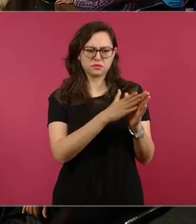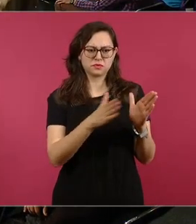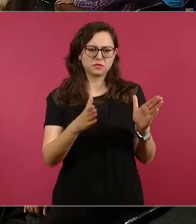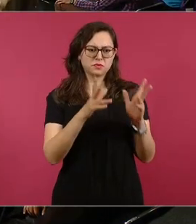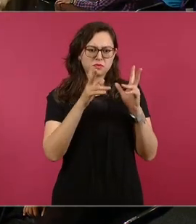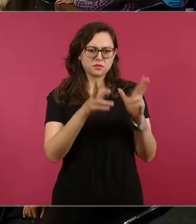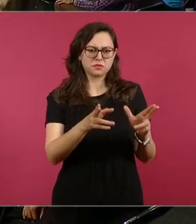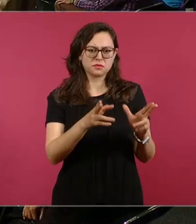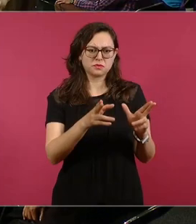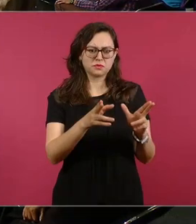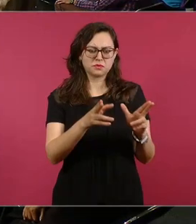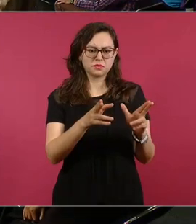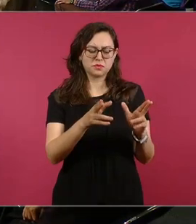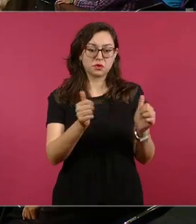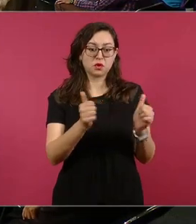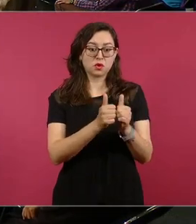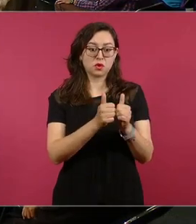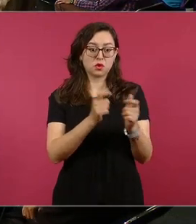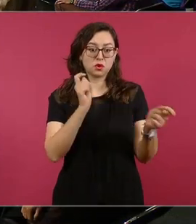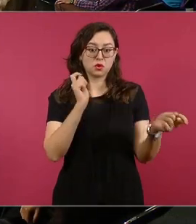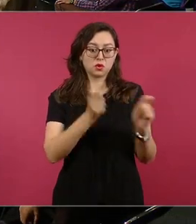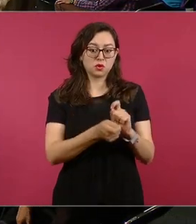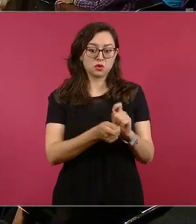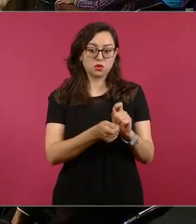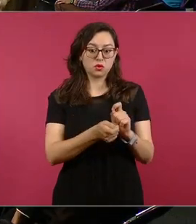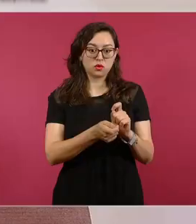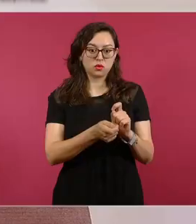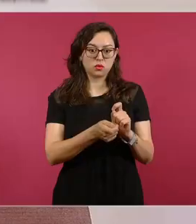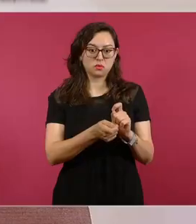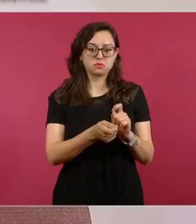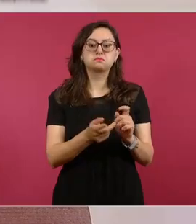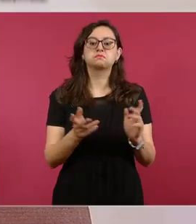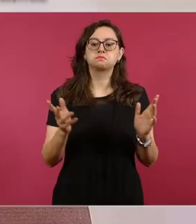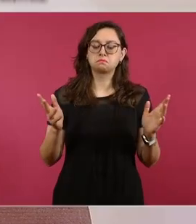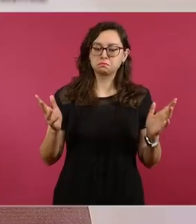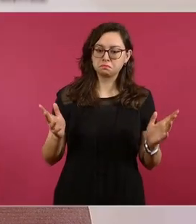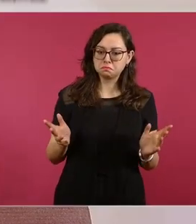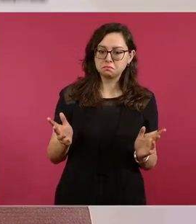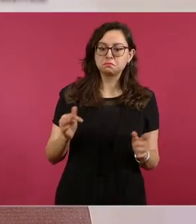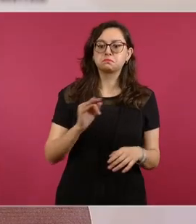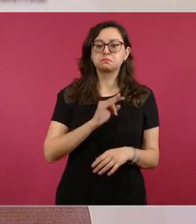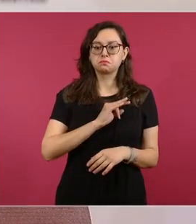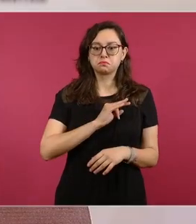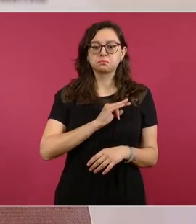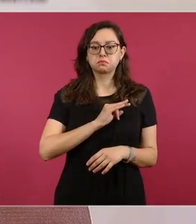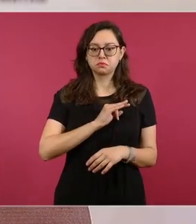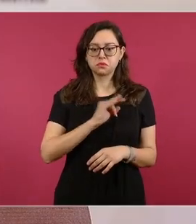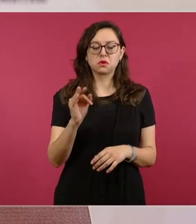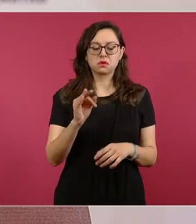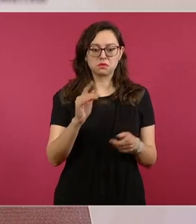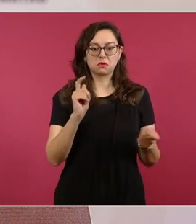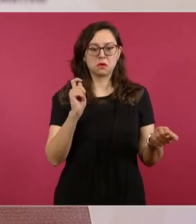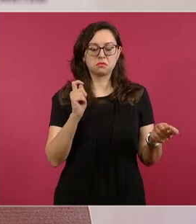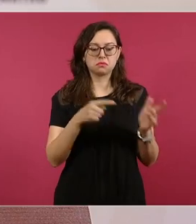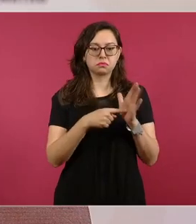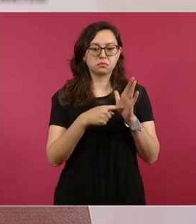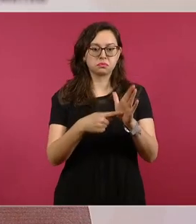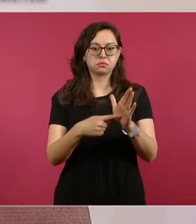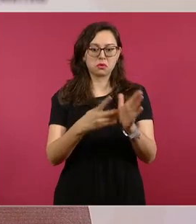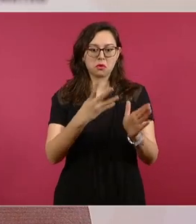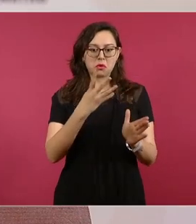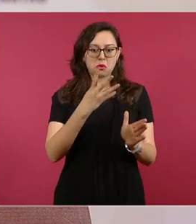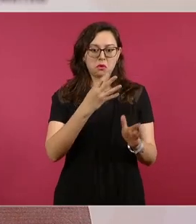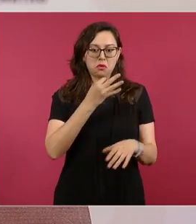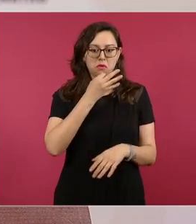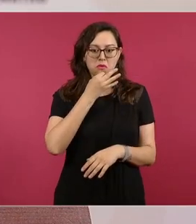De traducción, pues podemos poner los cuatro y luego que se